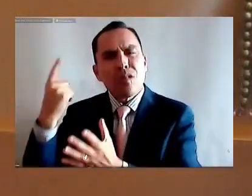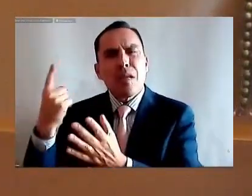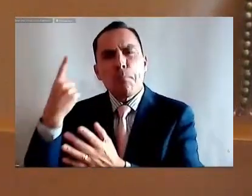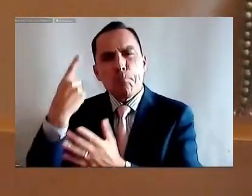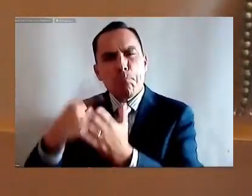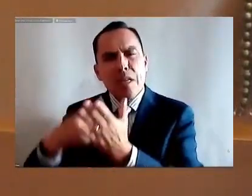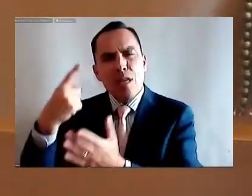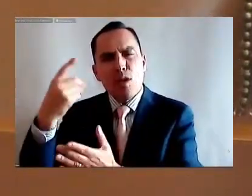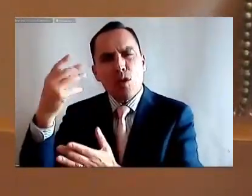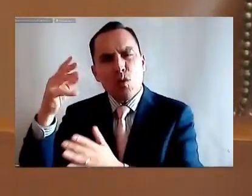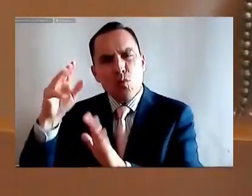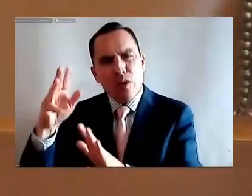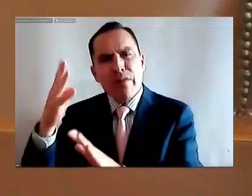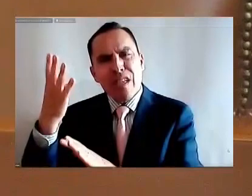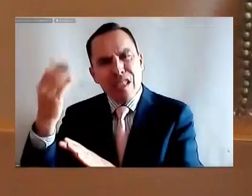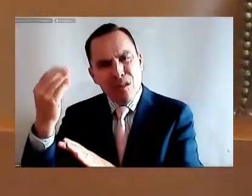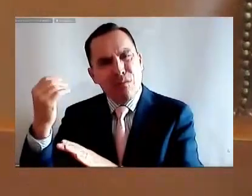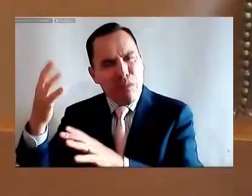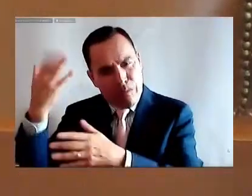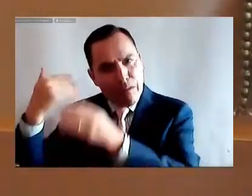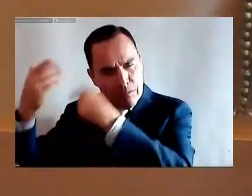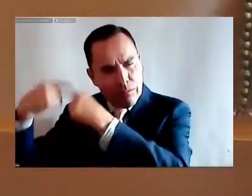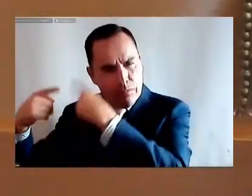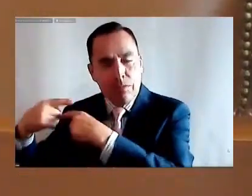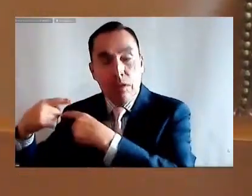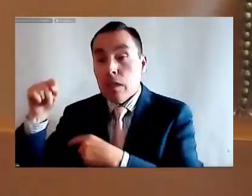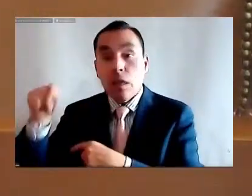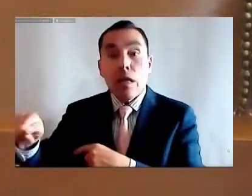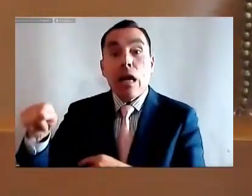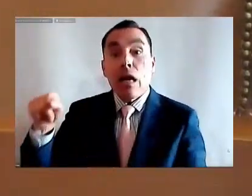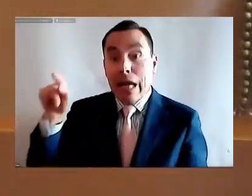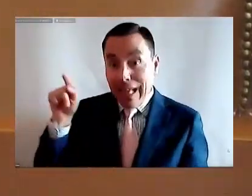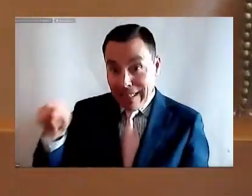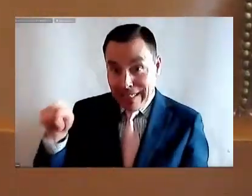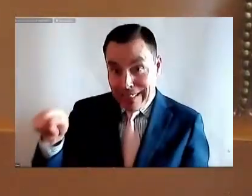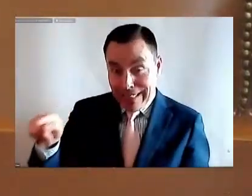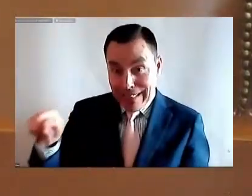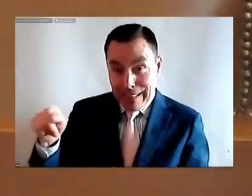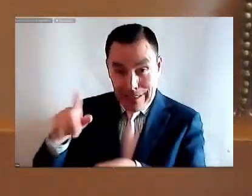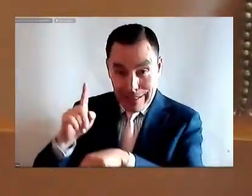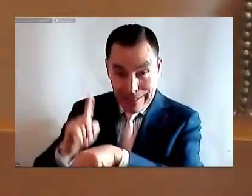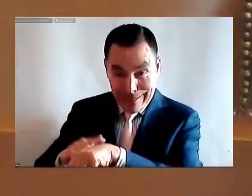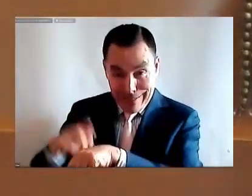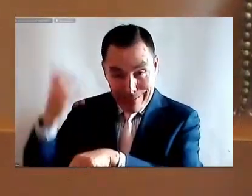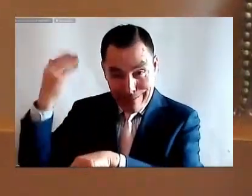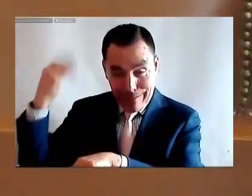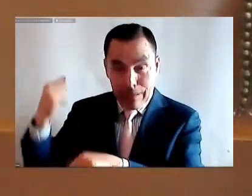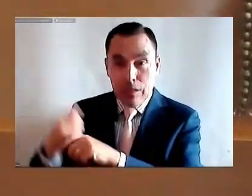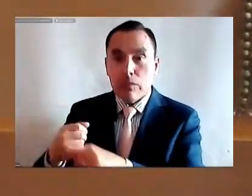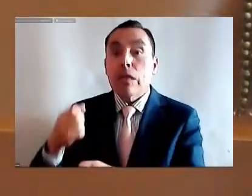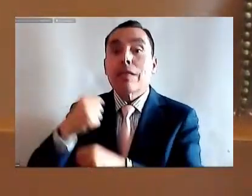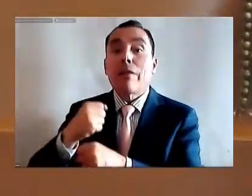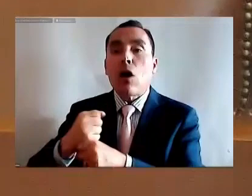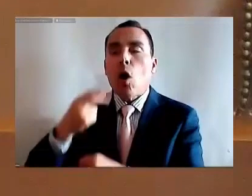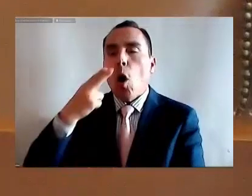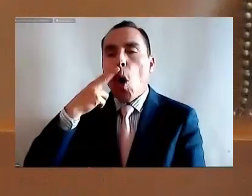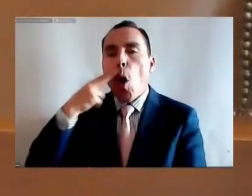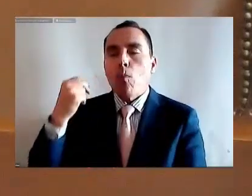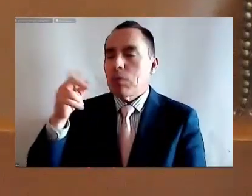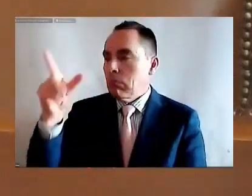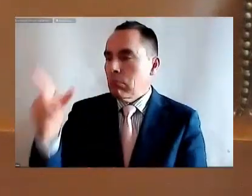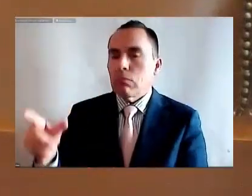contexto, la visión que se tenía es que el trabajador era un hombre que tenía que mantener